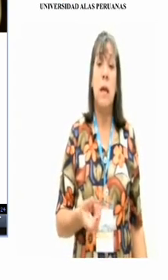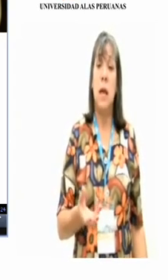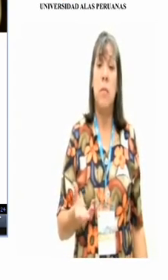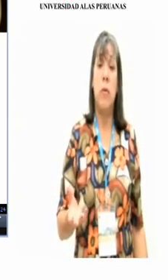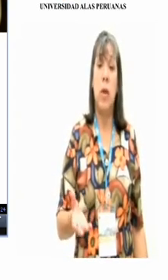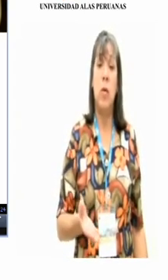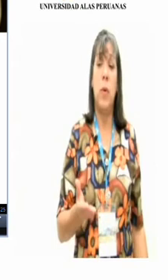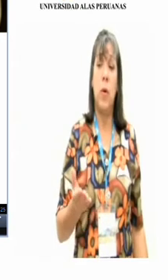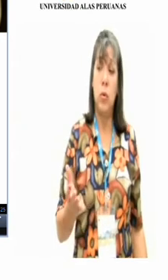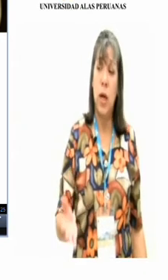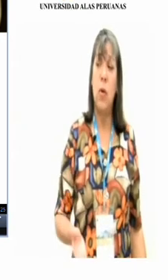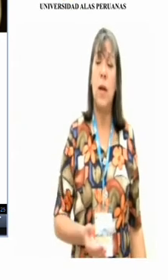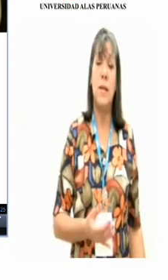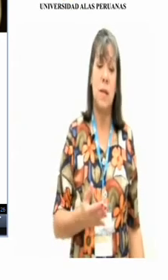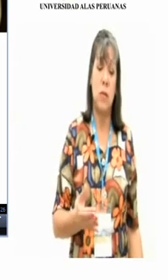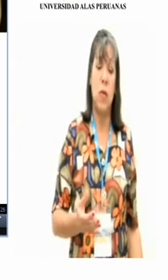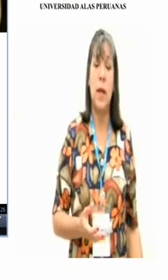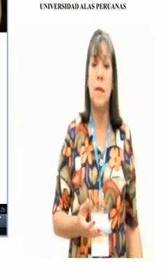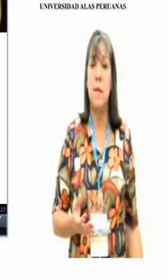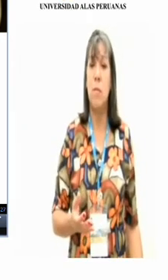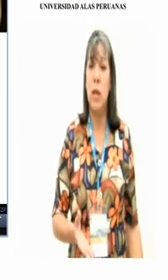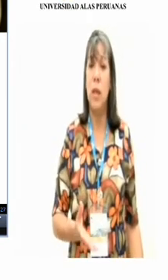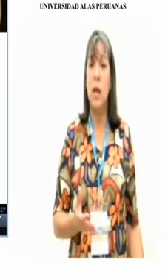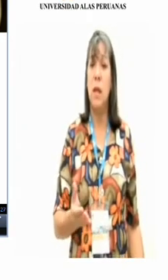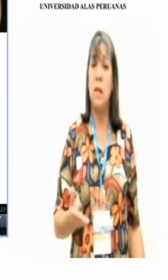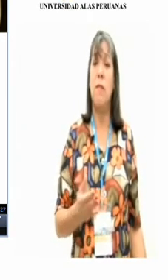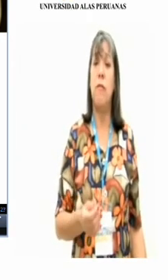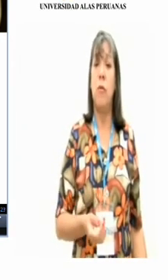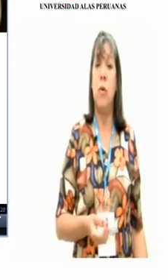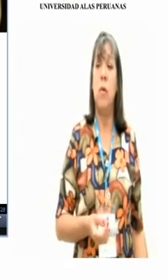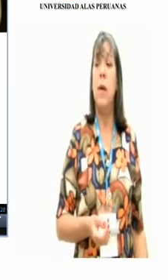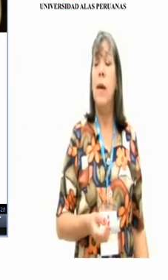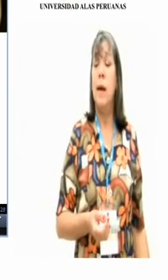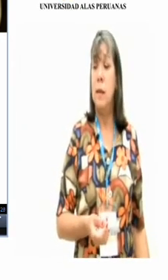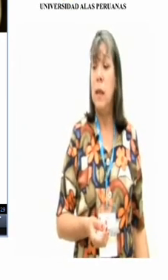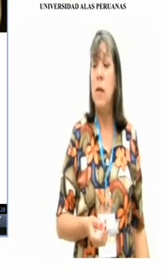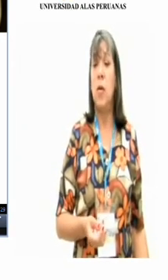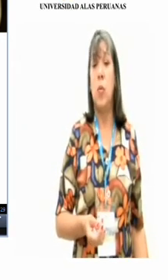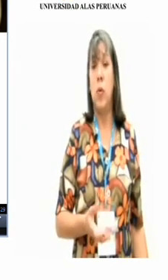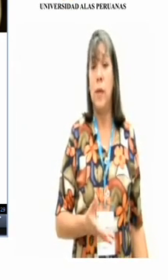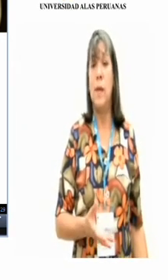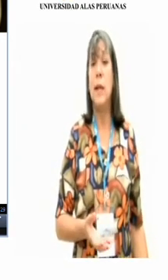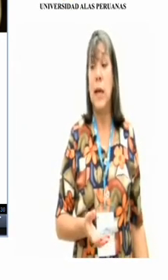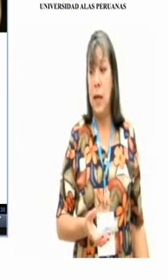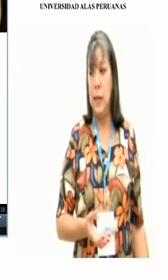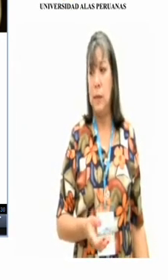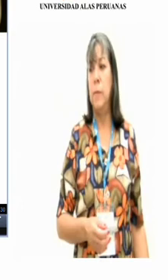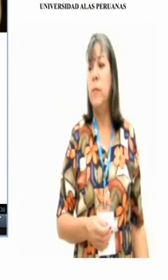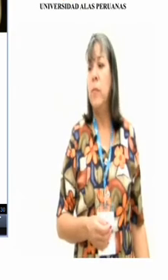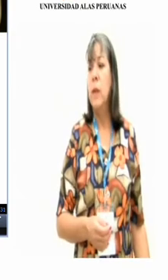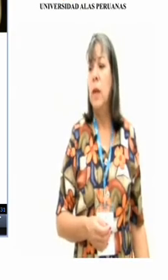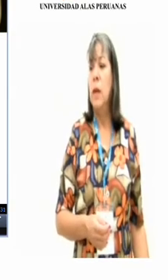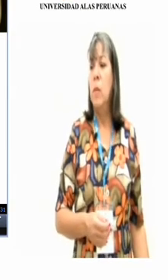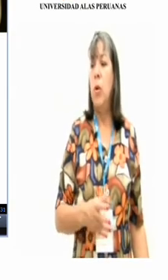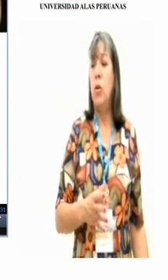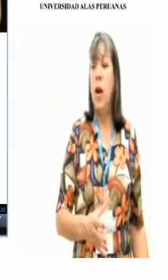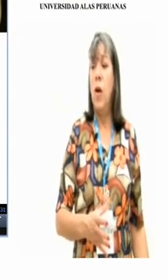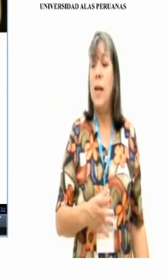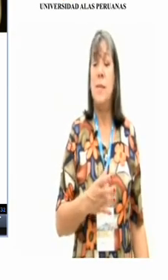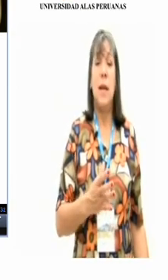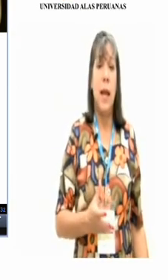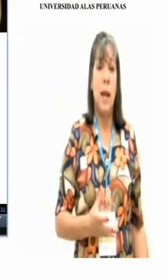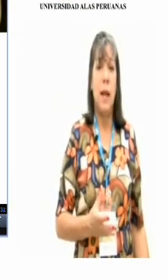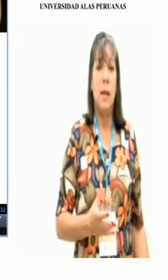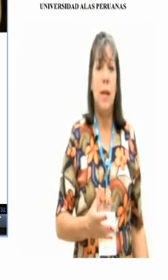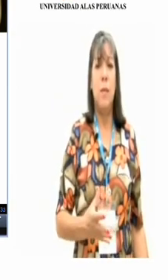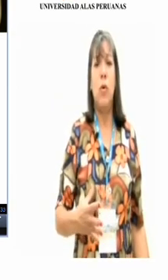calidad y ejemplo de ello, pues otra de las organizaciones que hacen vida en este foro andino como es el CALET. Por otro